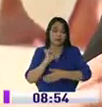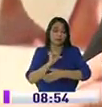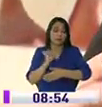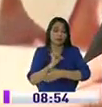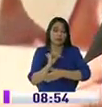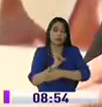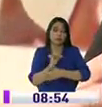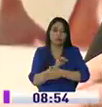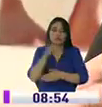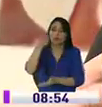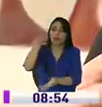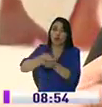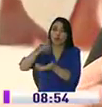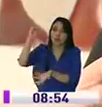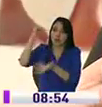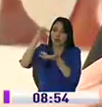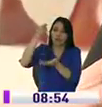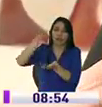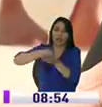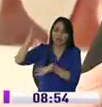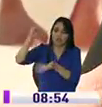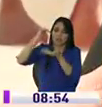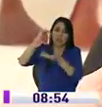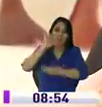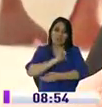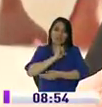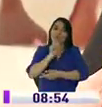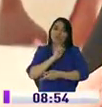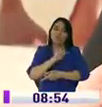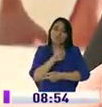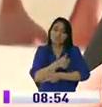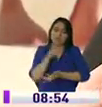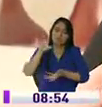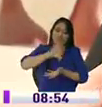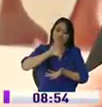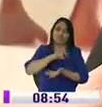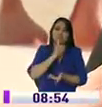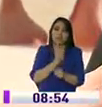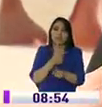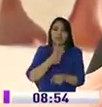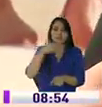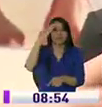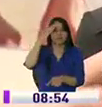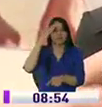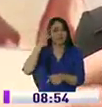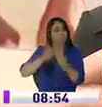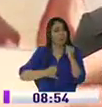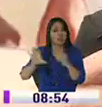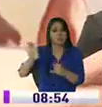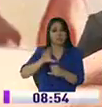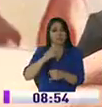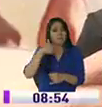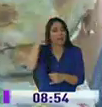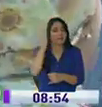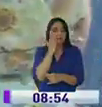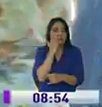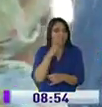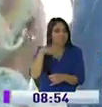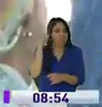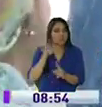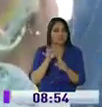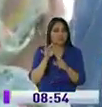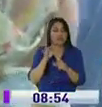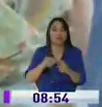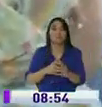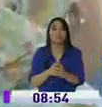tengan que recurrir a los sucedáneos, a la leche de tarro, que sabemos que debería ser la última opción, nada como la leche de la mamá. Y es precisamente